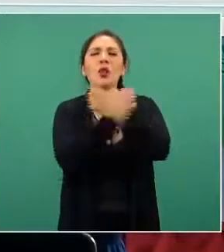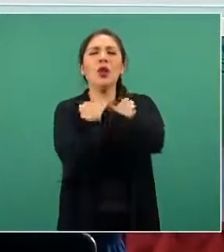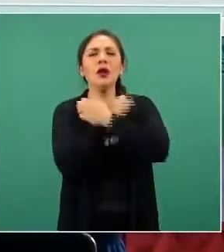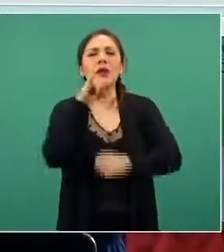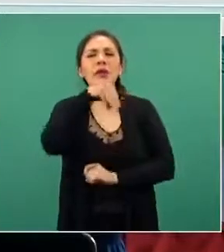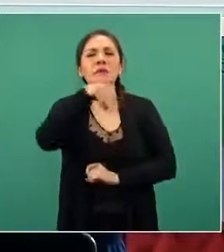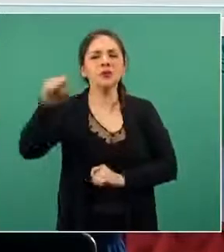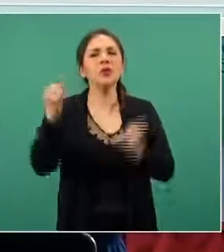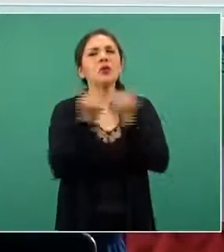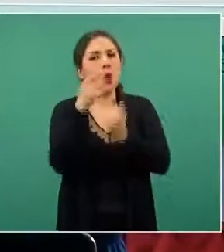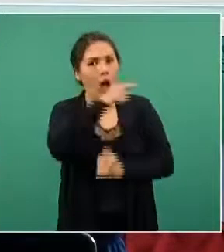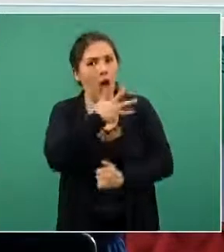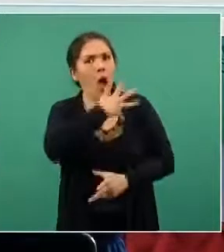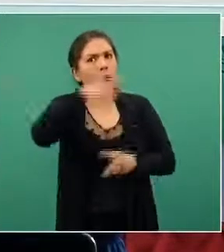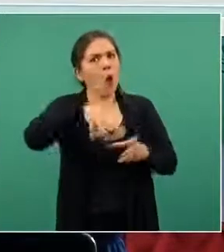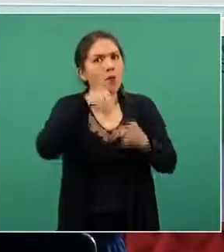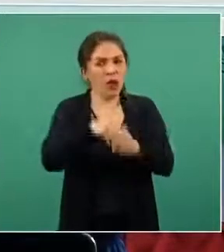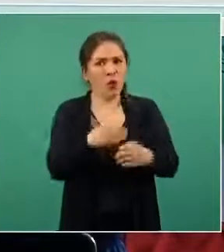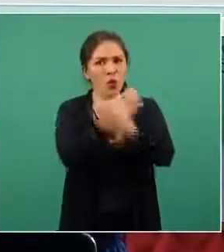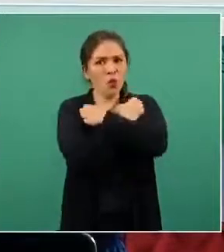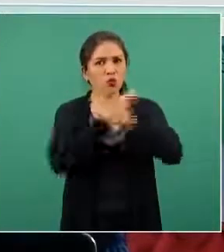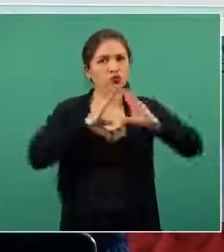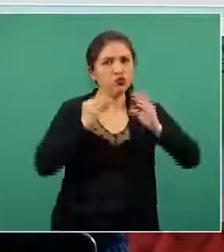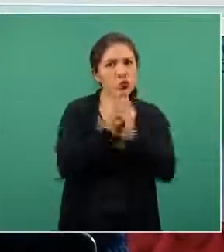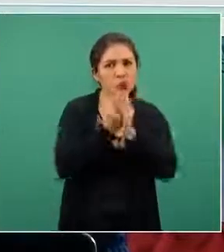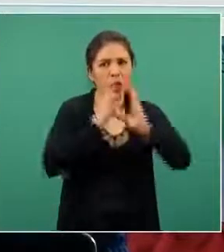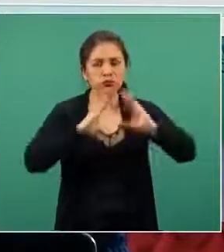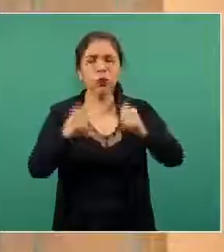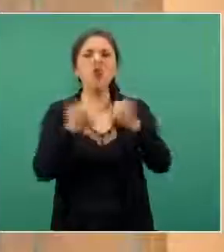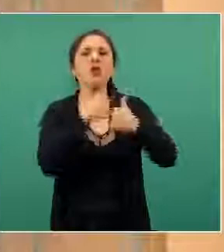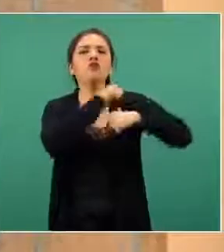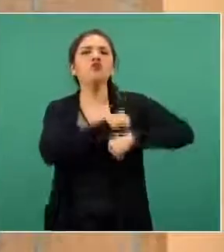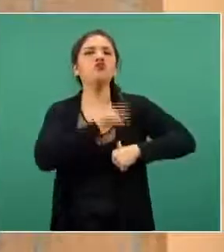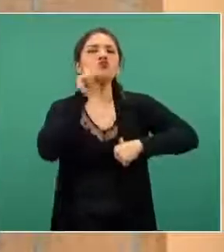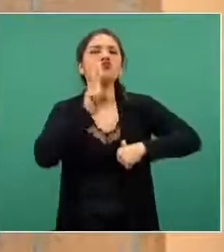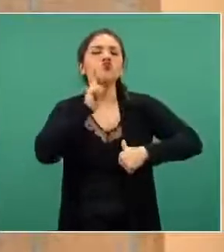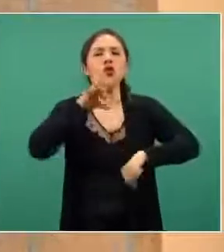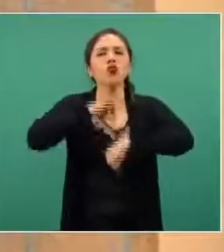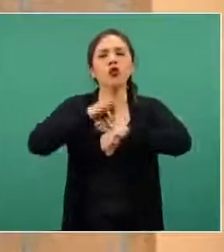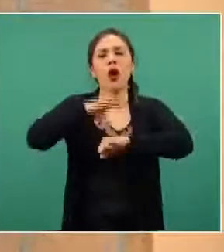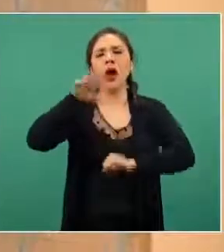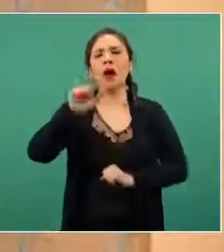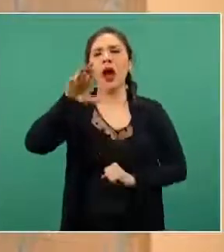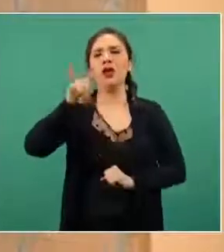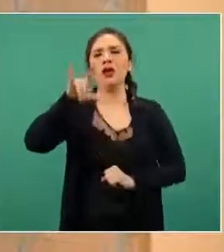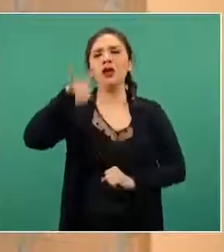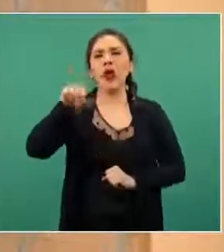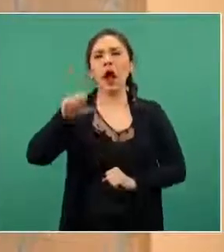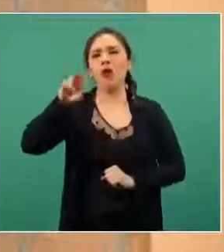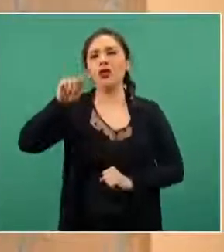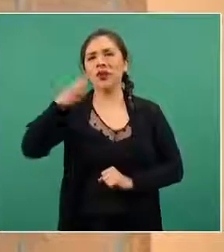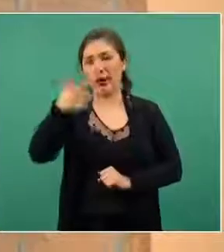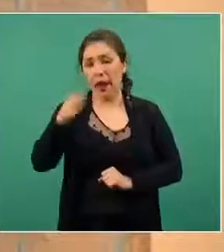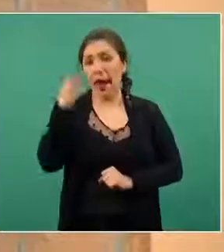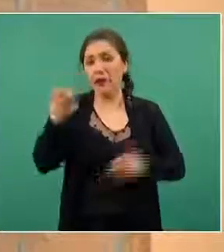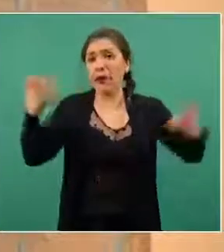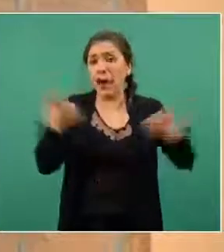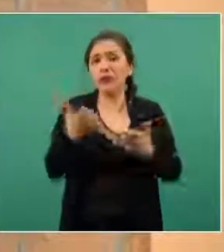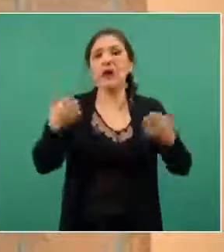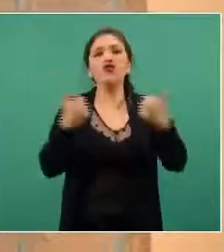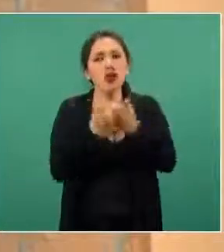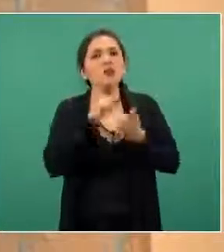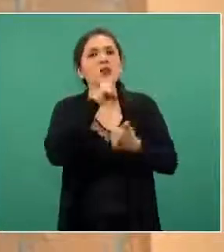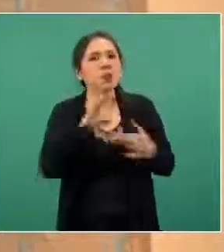tiene una plataforma educativa muy completa, a cargo de la doctora Carolina Ortega, también bajo el liderazgo del maestro Zoe Robledo. Esto se desarrolló de